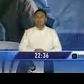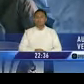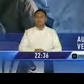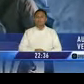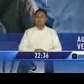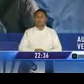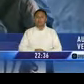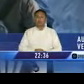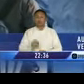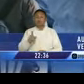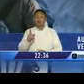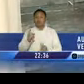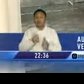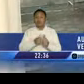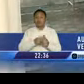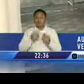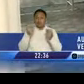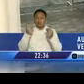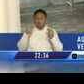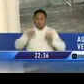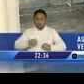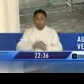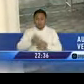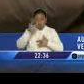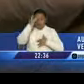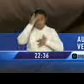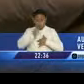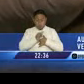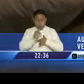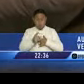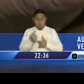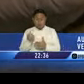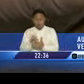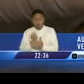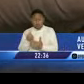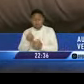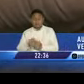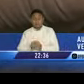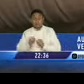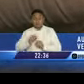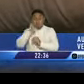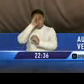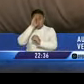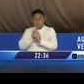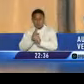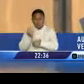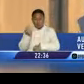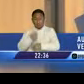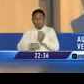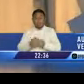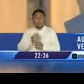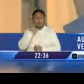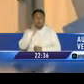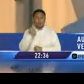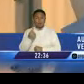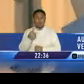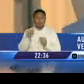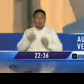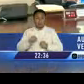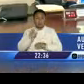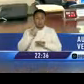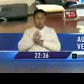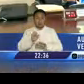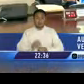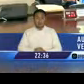Identificar a tiempo un contagio positivo y guardar el aislamiento oportuno es uno de los objetivos de la liberación de la venta de pruebas de detección rápida en el